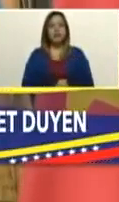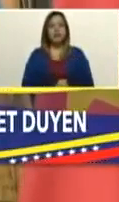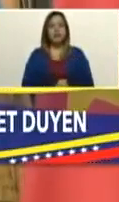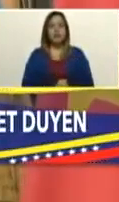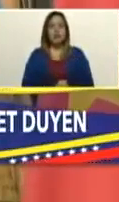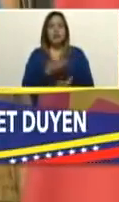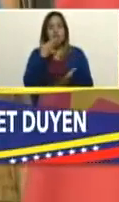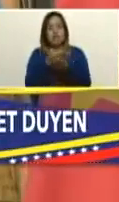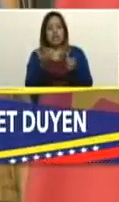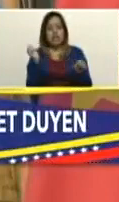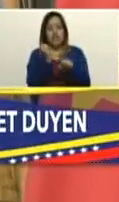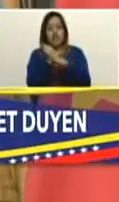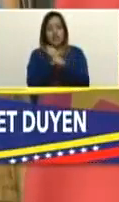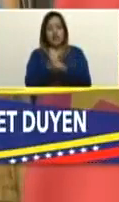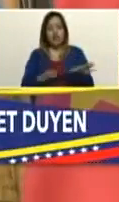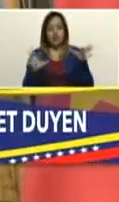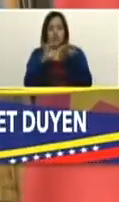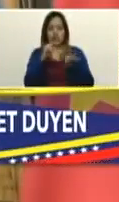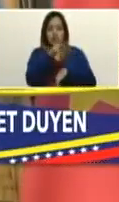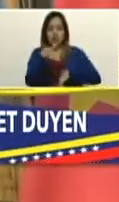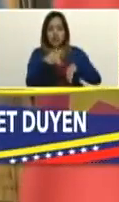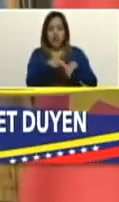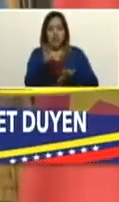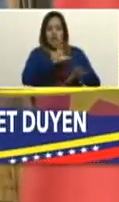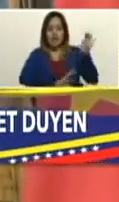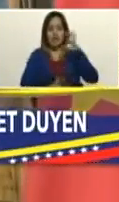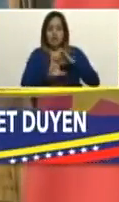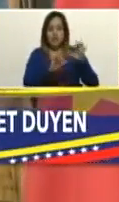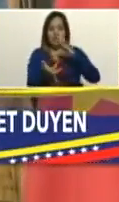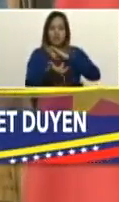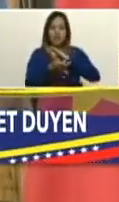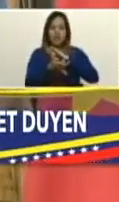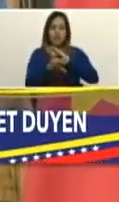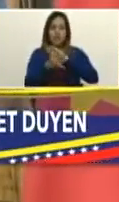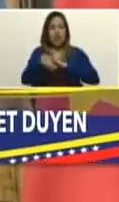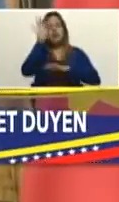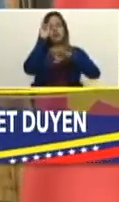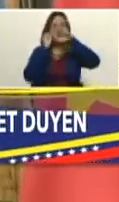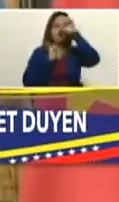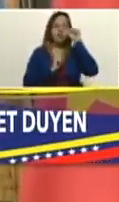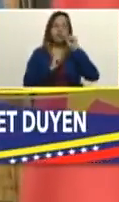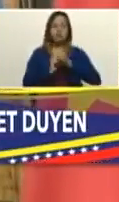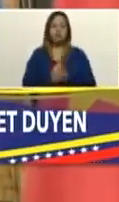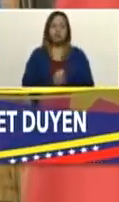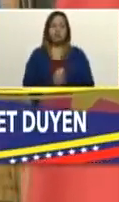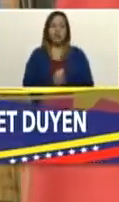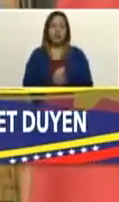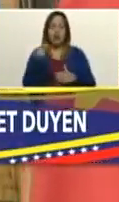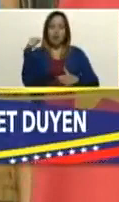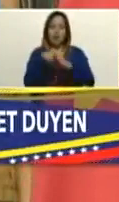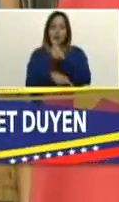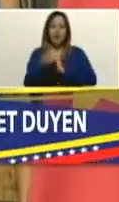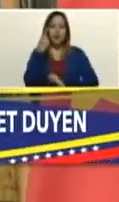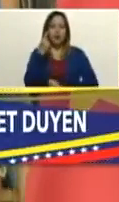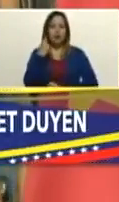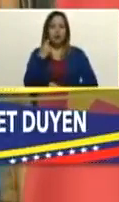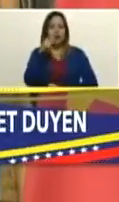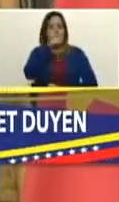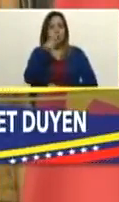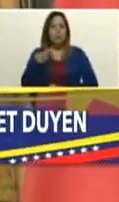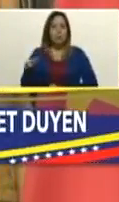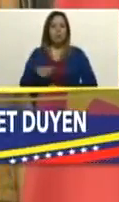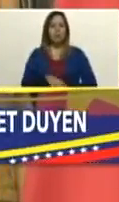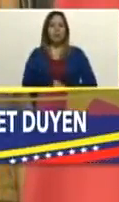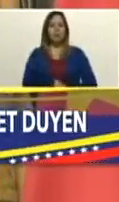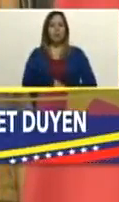unión nacional, en base a la ciencia, a la tecnología, al conocimiento, a las profundas tradiciones del pueblo